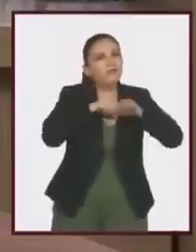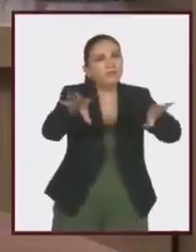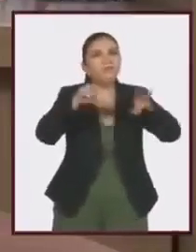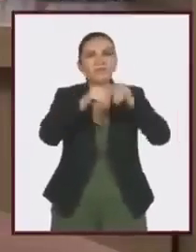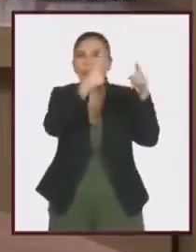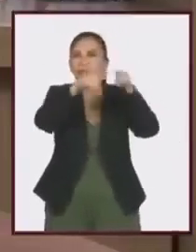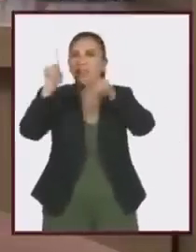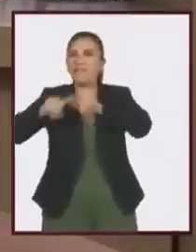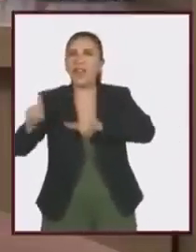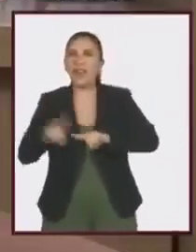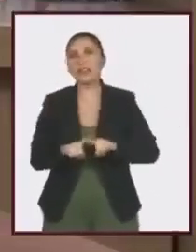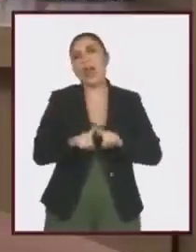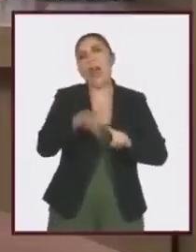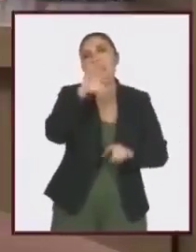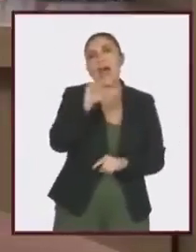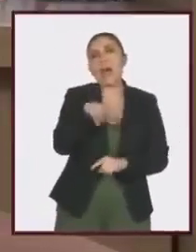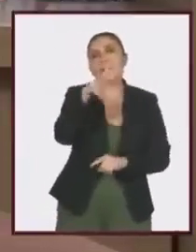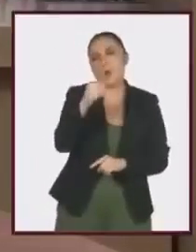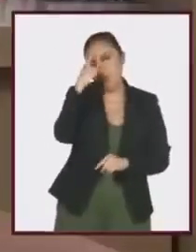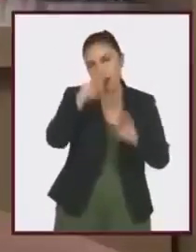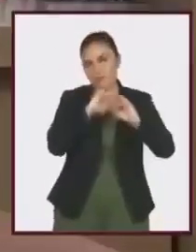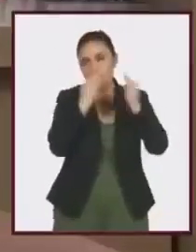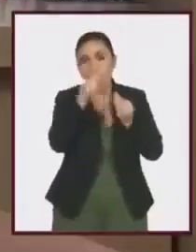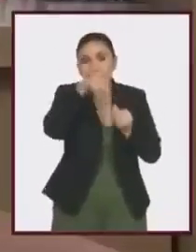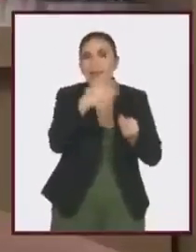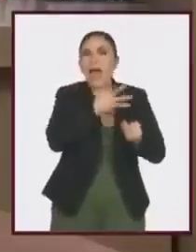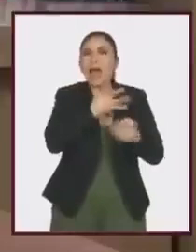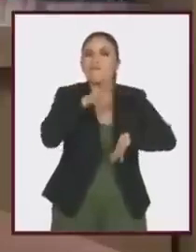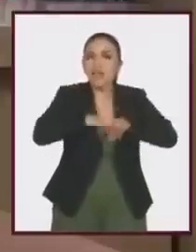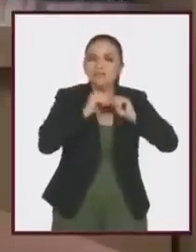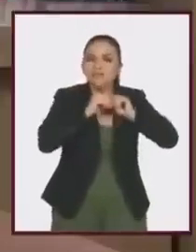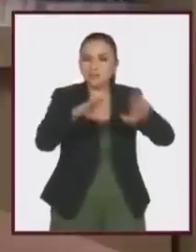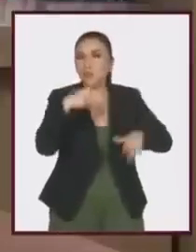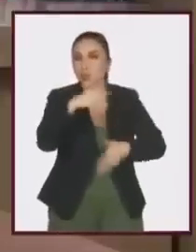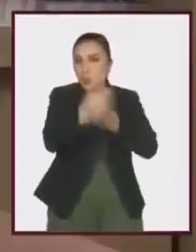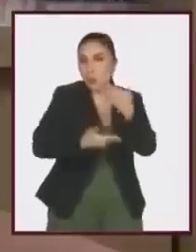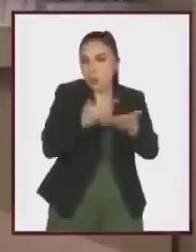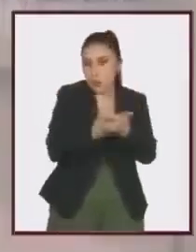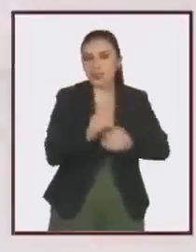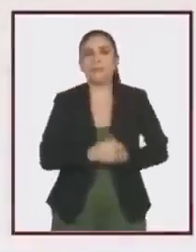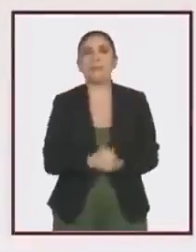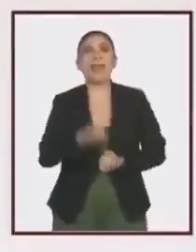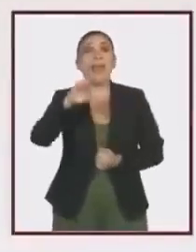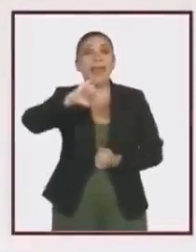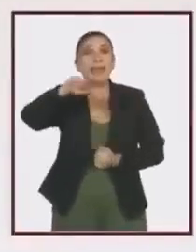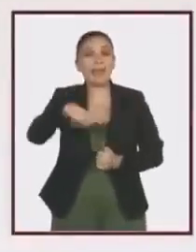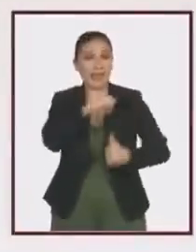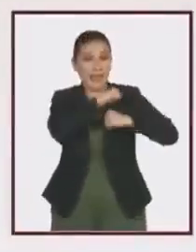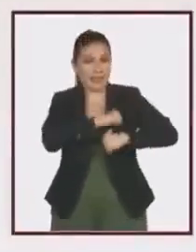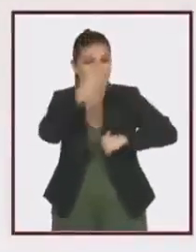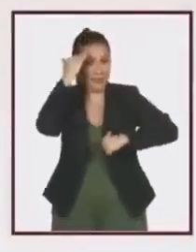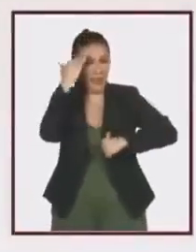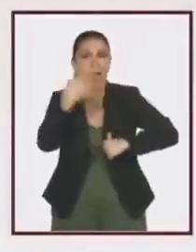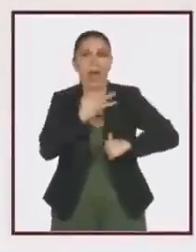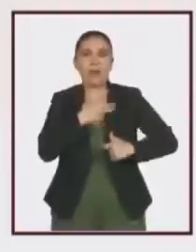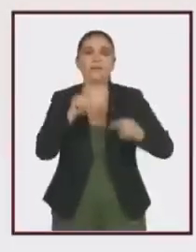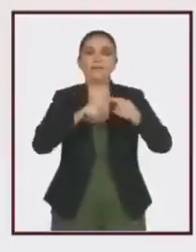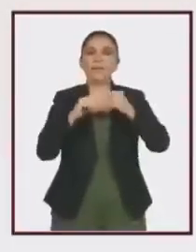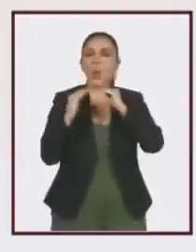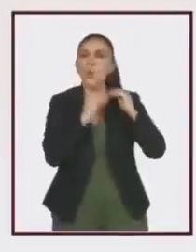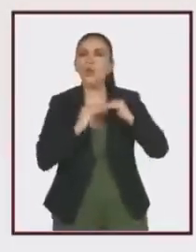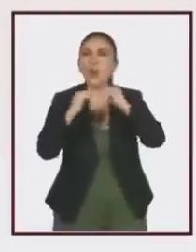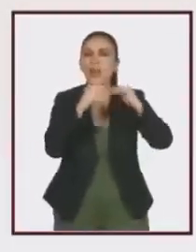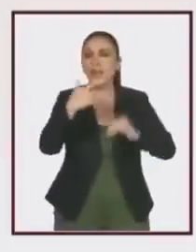formativos, se ha difundido más la propuesta curricular. Los ejes articuladores son igualdad de